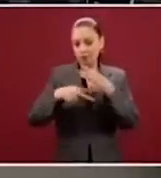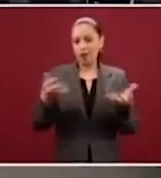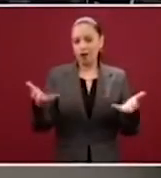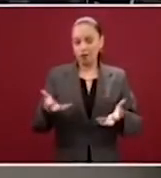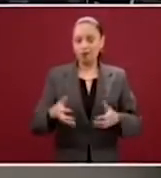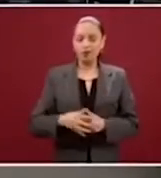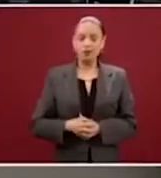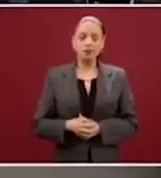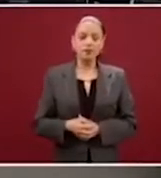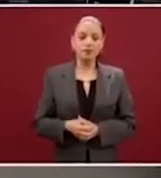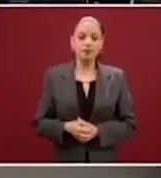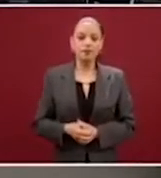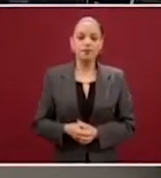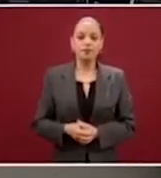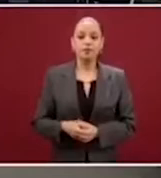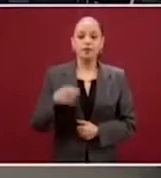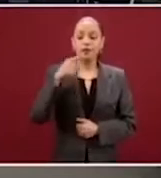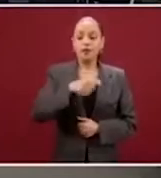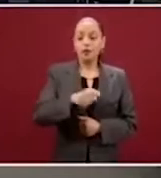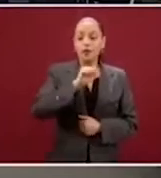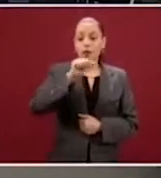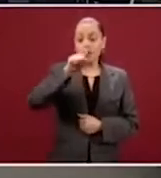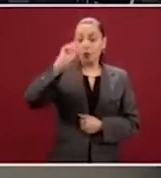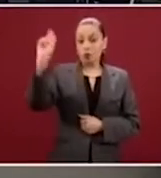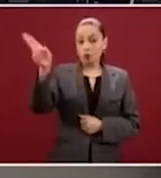en el nivel universitario son 300,000